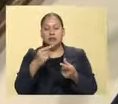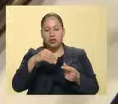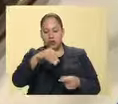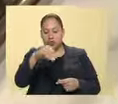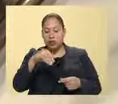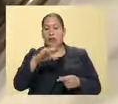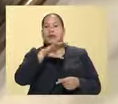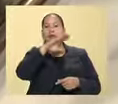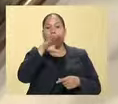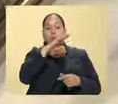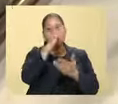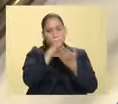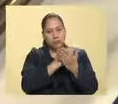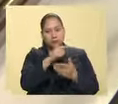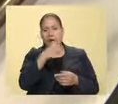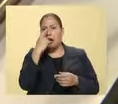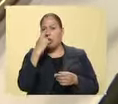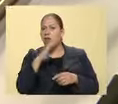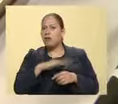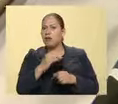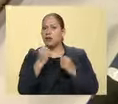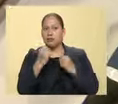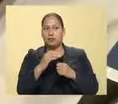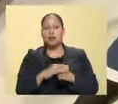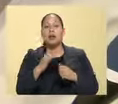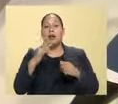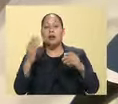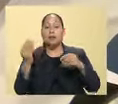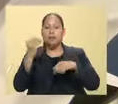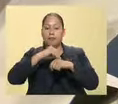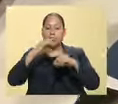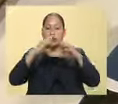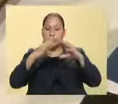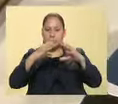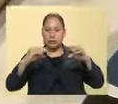la cebolla. Le vamos a agregar nuestras calabazas.